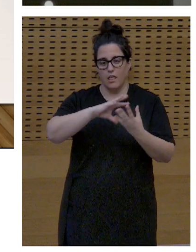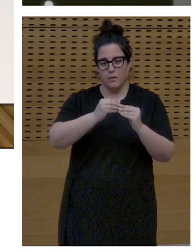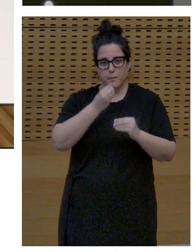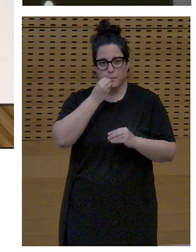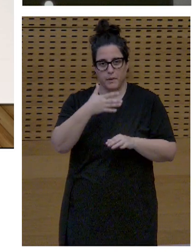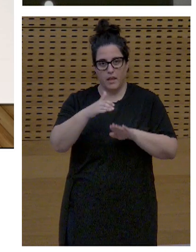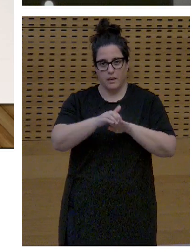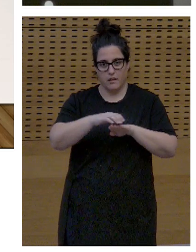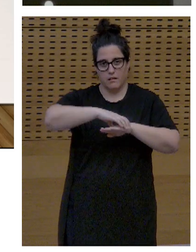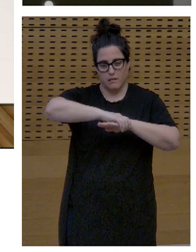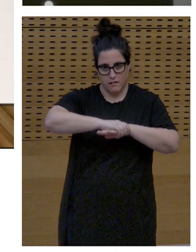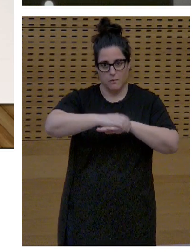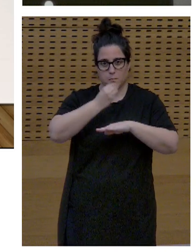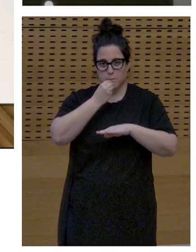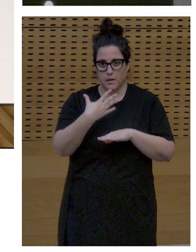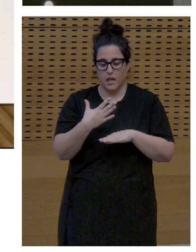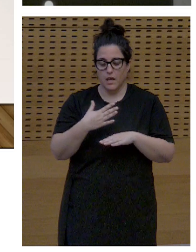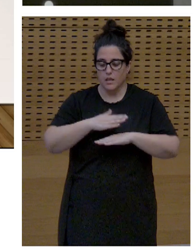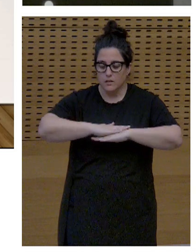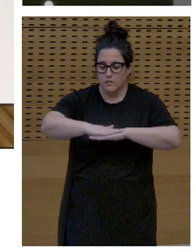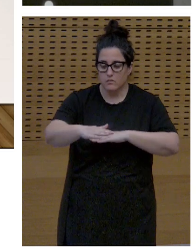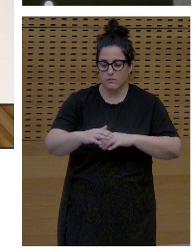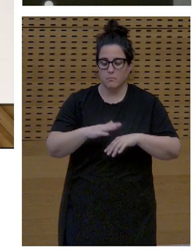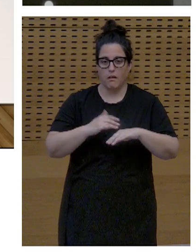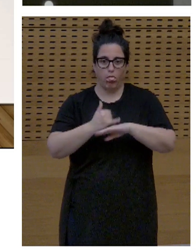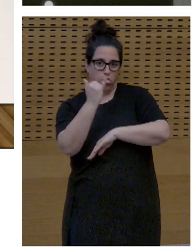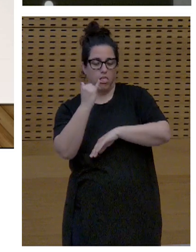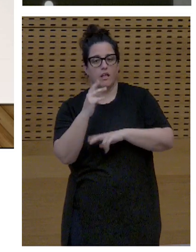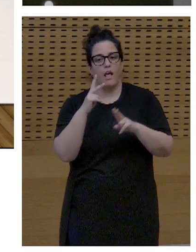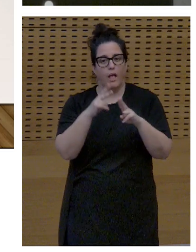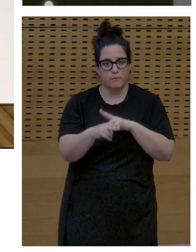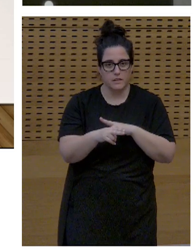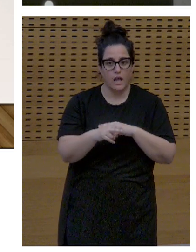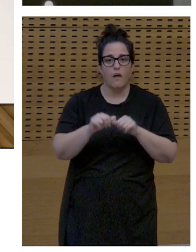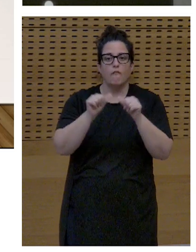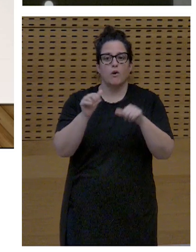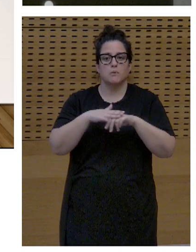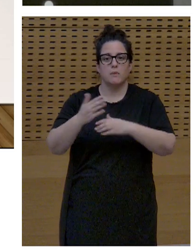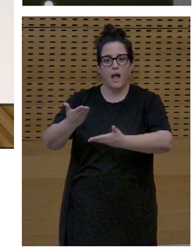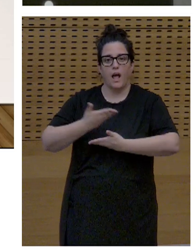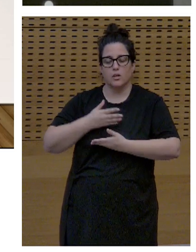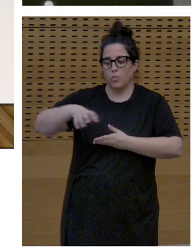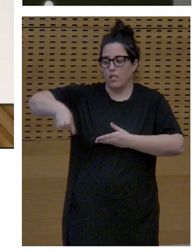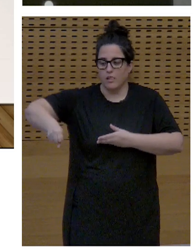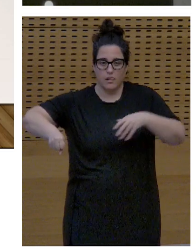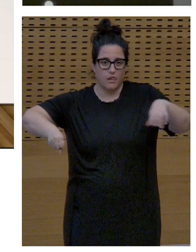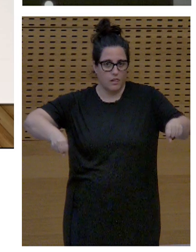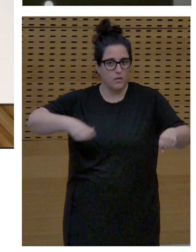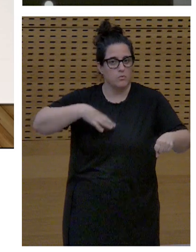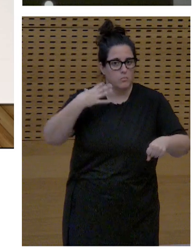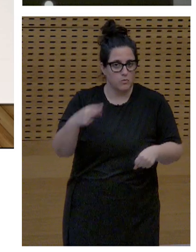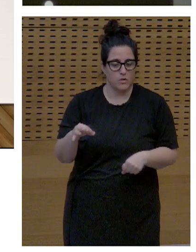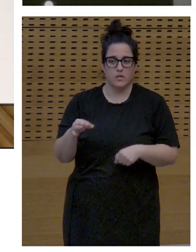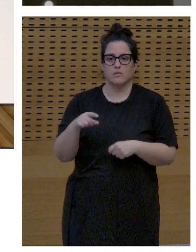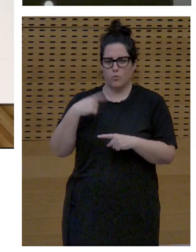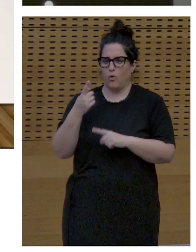superficies antideslizantes, tener métodos de apoyo. Luego os contaré una cosa de una persona respecto a